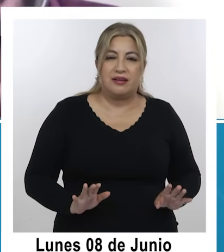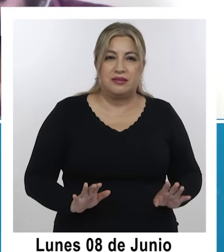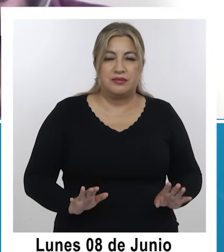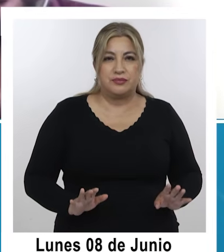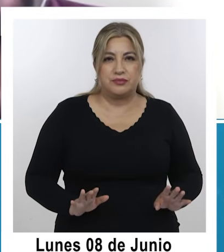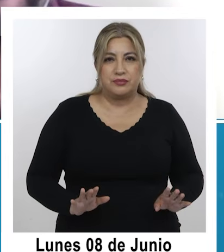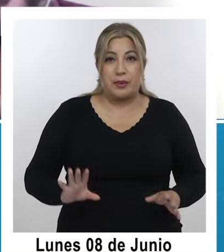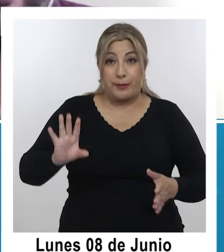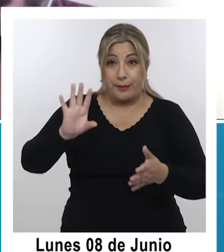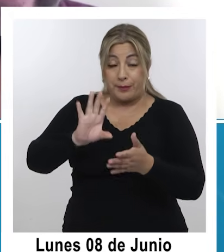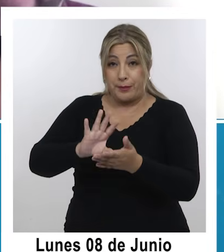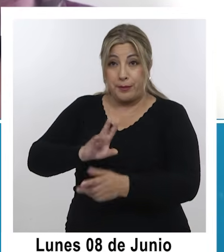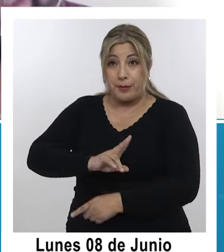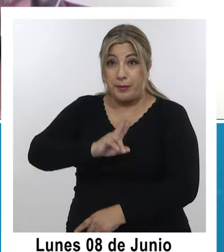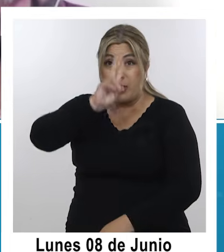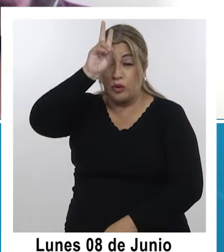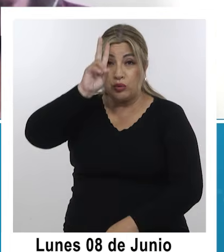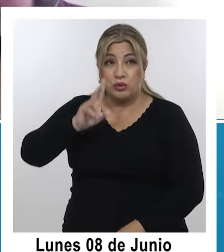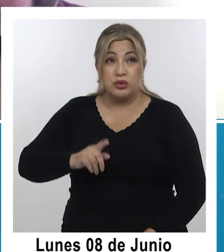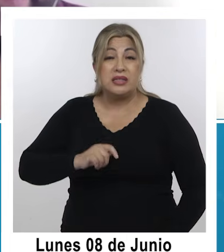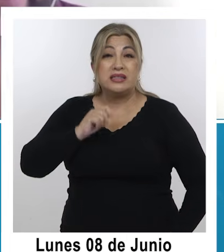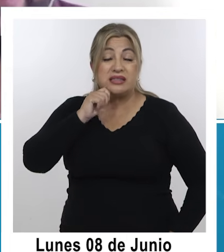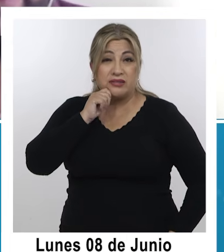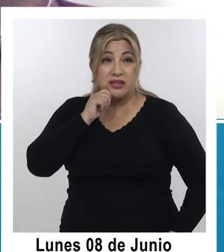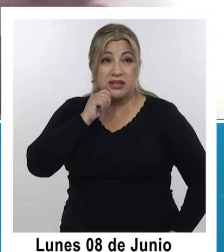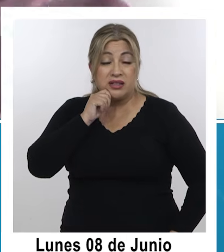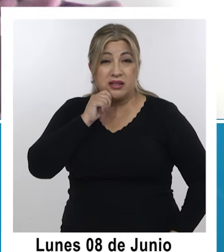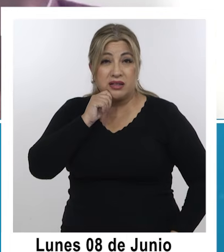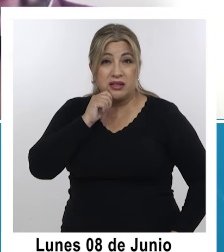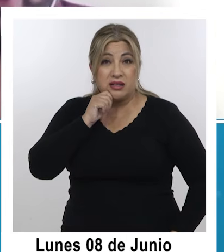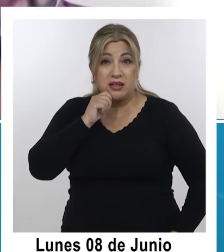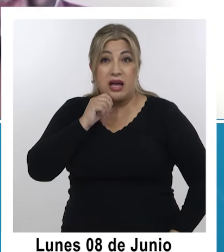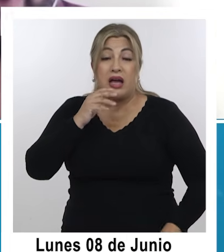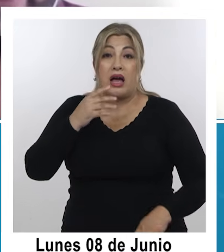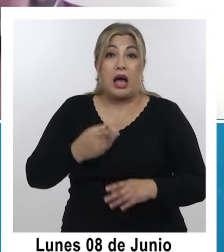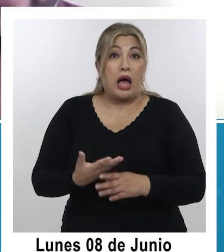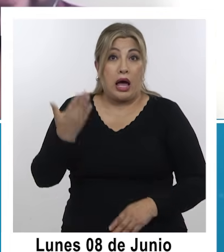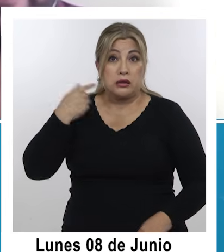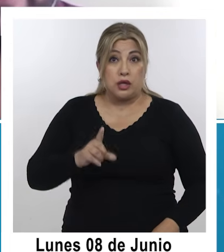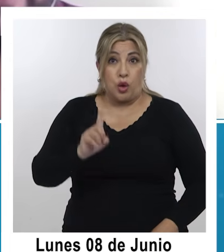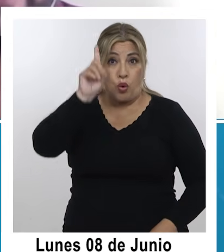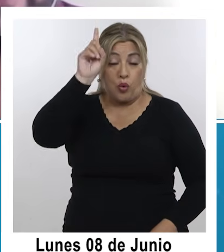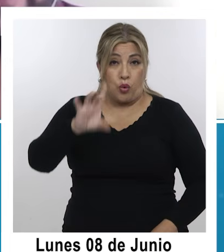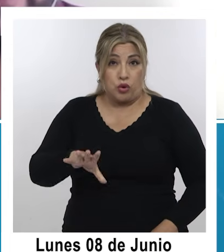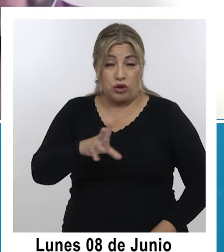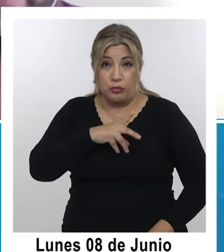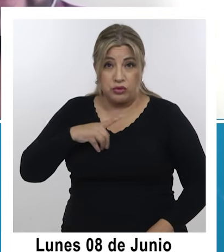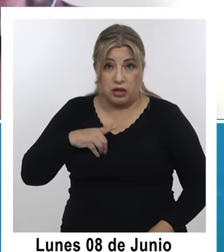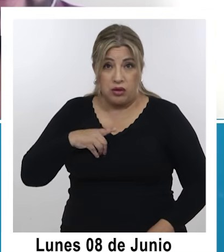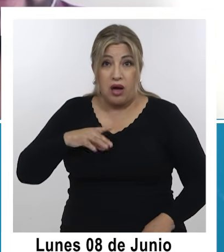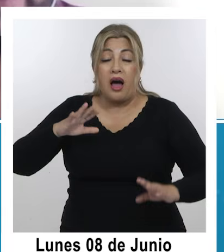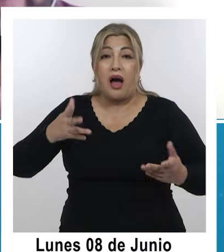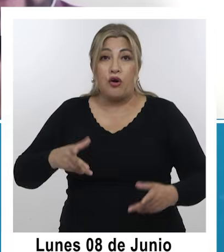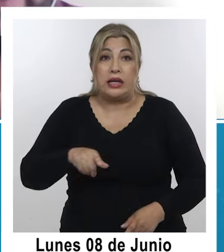El país ya no va a ser unicameral, ahora va a tener diputados y senadores.